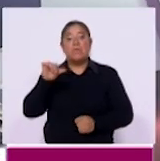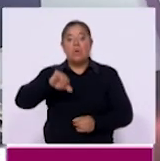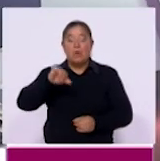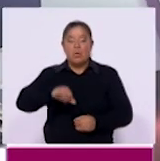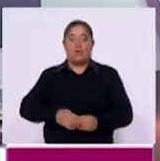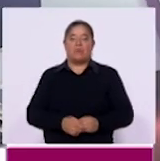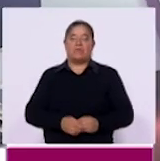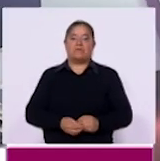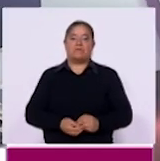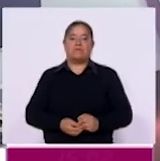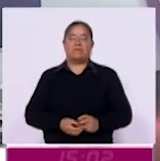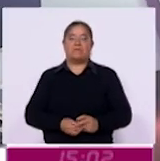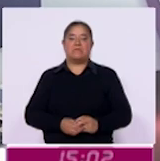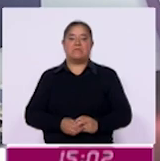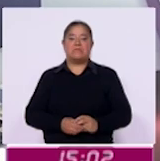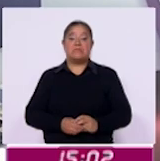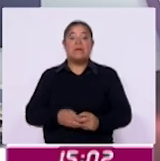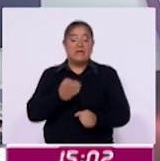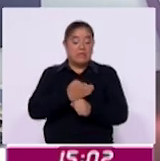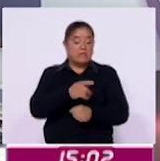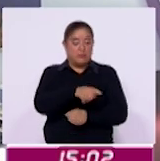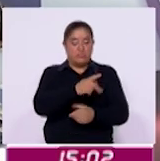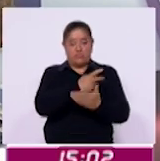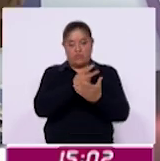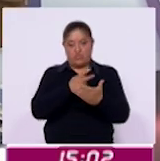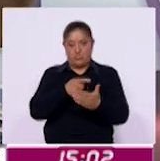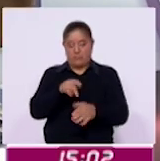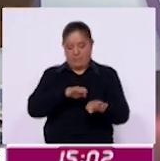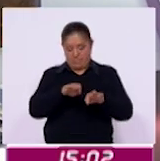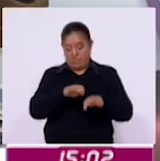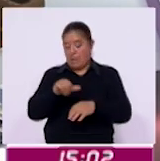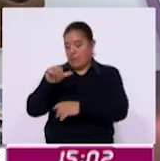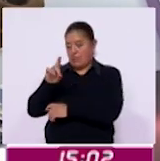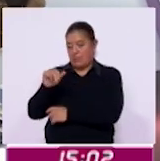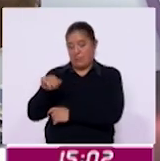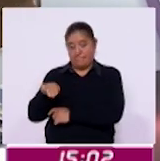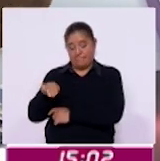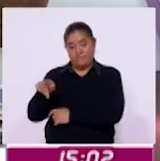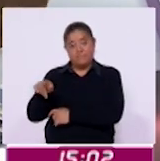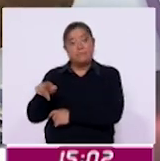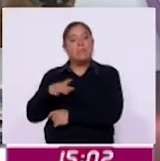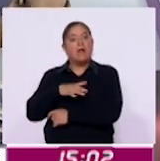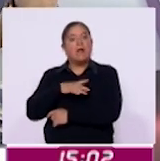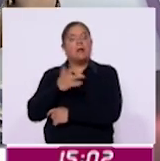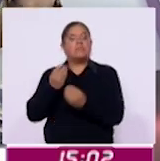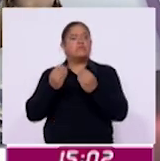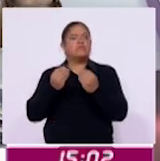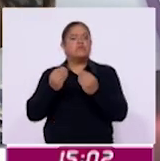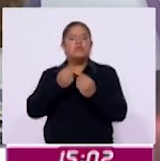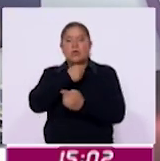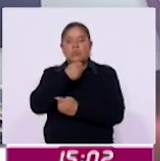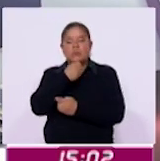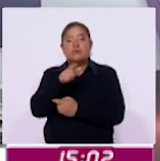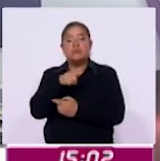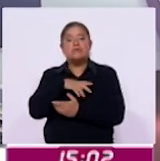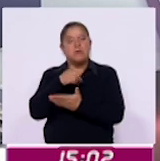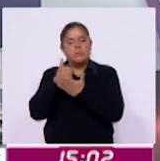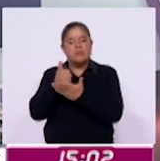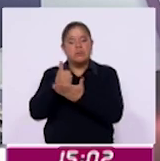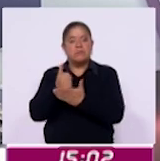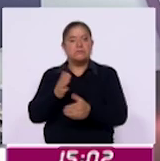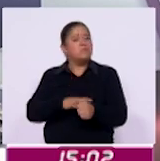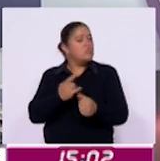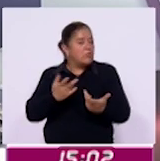gracias a este trabajo de la DAM, hemos podido llevar a muchas personas, sobre todo a muchos abuelitos. ¿Por qué